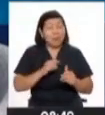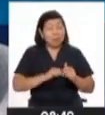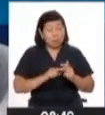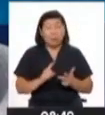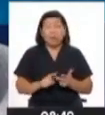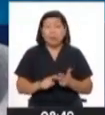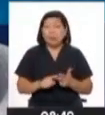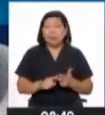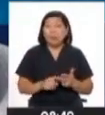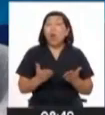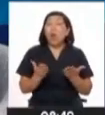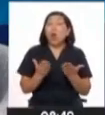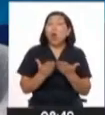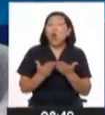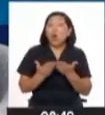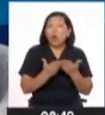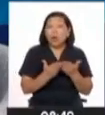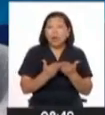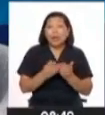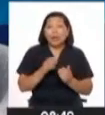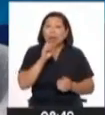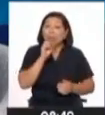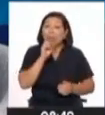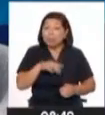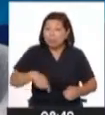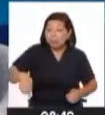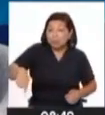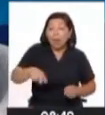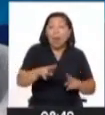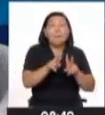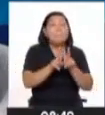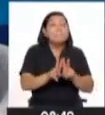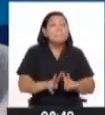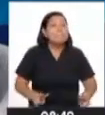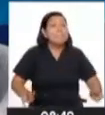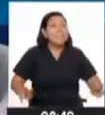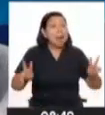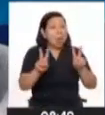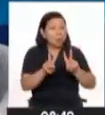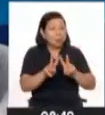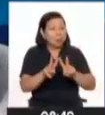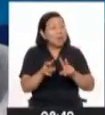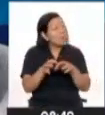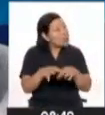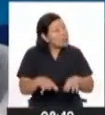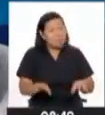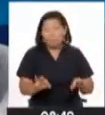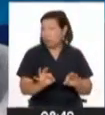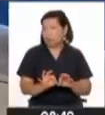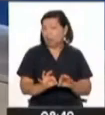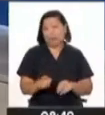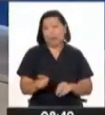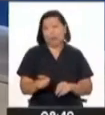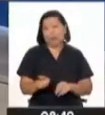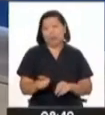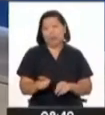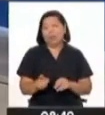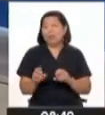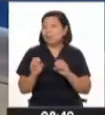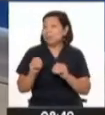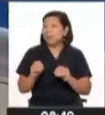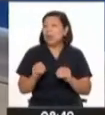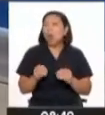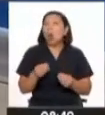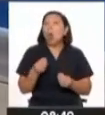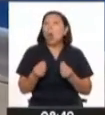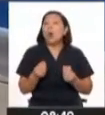afectado. Y en el colegio promover que hayan valores que se respeten, pero no solamente como un curso, ¿no? Uh-huh. Sino